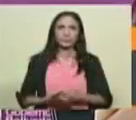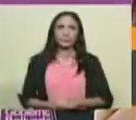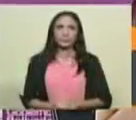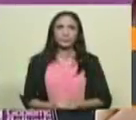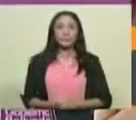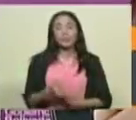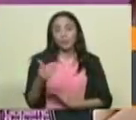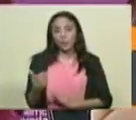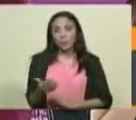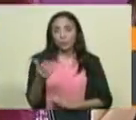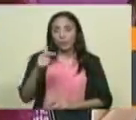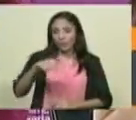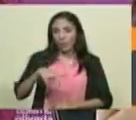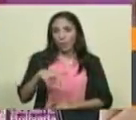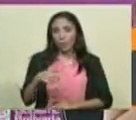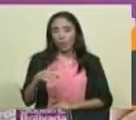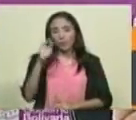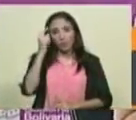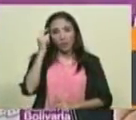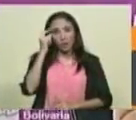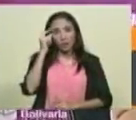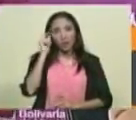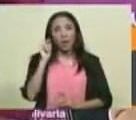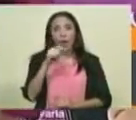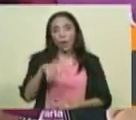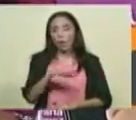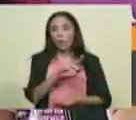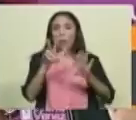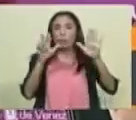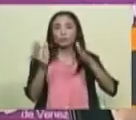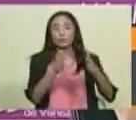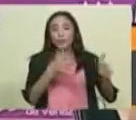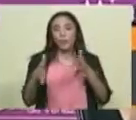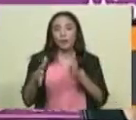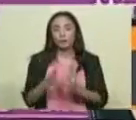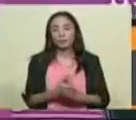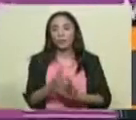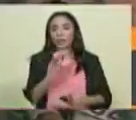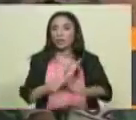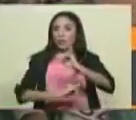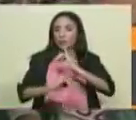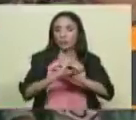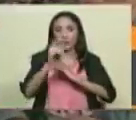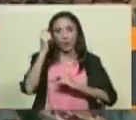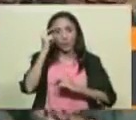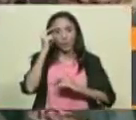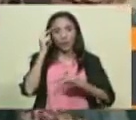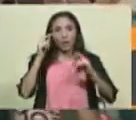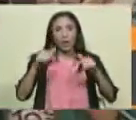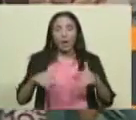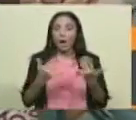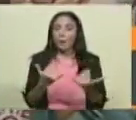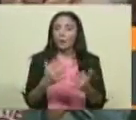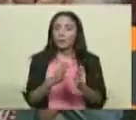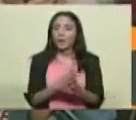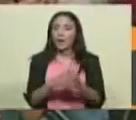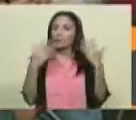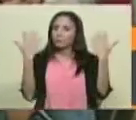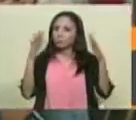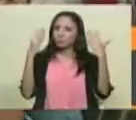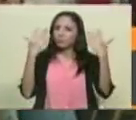importante el día de hoy, muy simbólico. Quiero que le demos un aplauso al vicepresidente